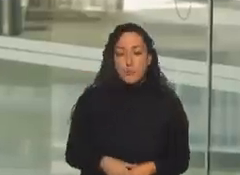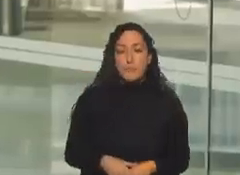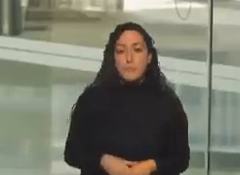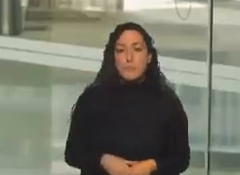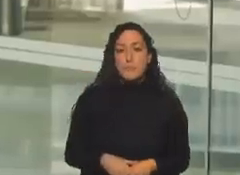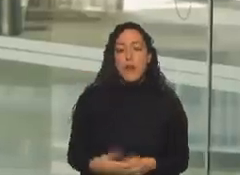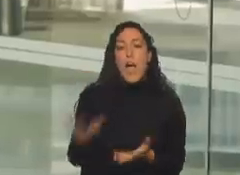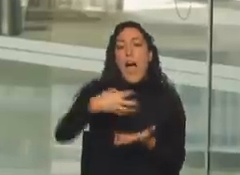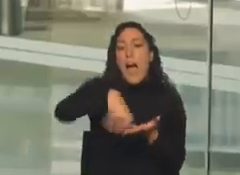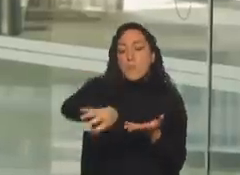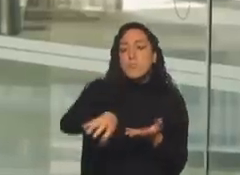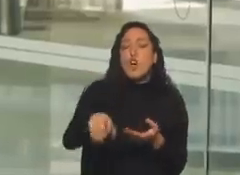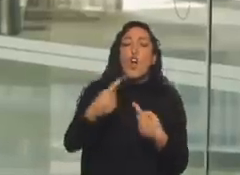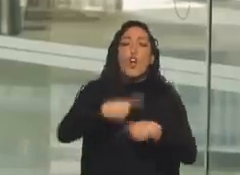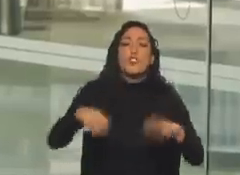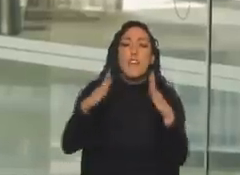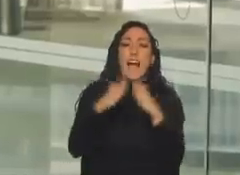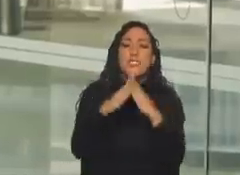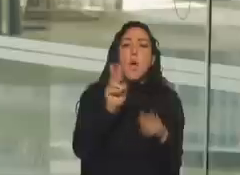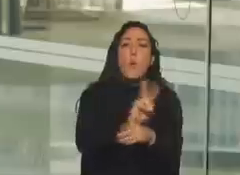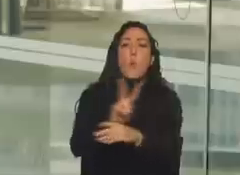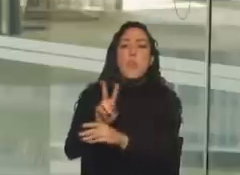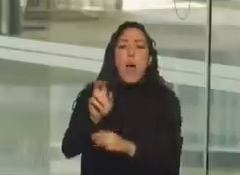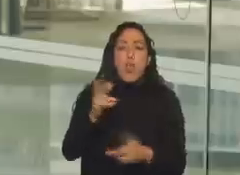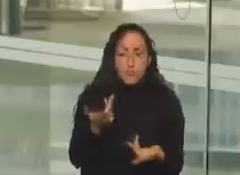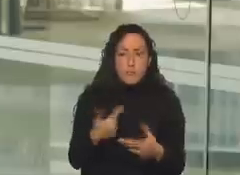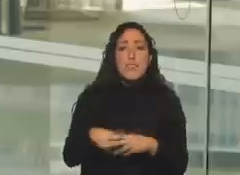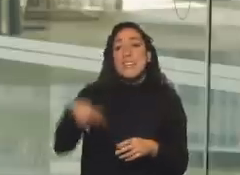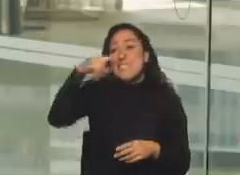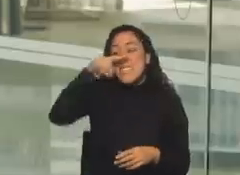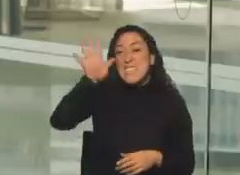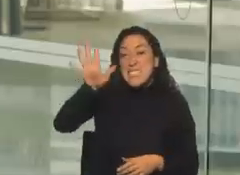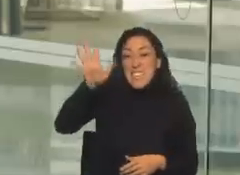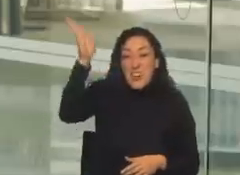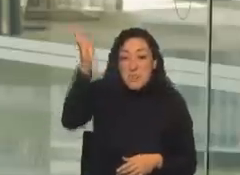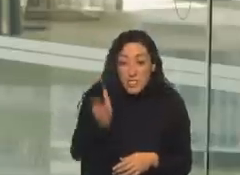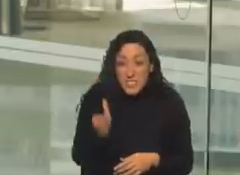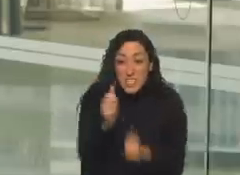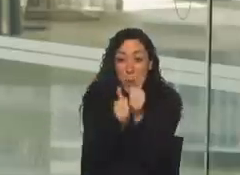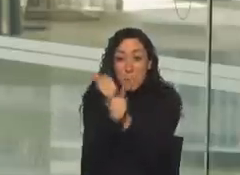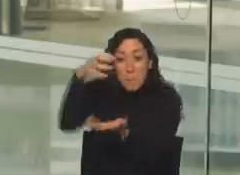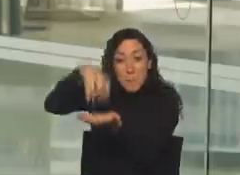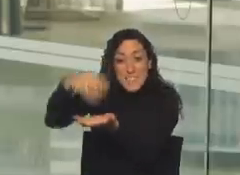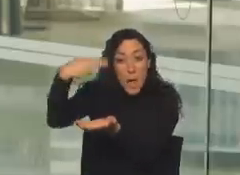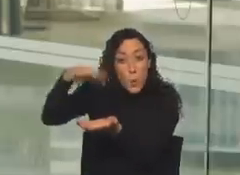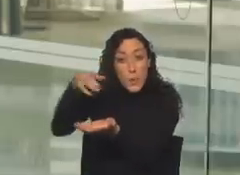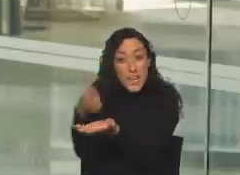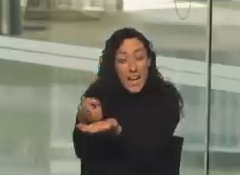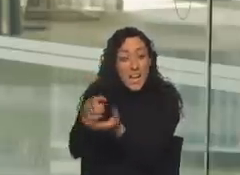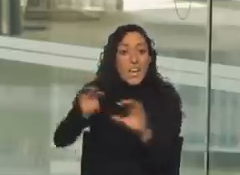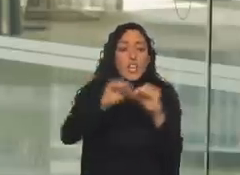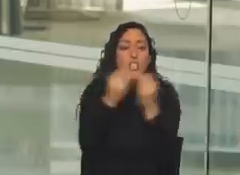rubro cuidado del hogar. También, el 55% lo tiene una sola empresa. Si sumo las